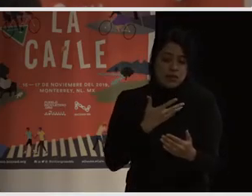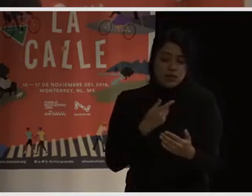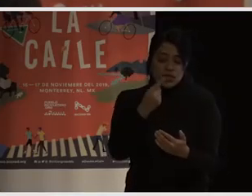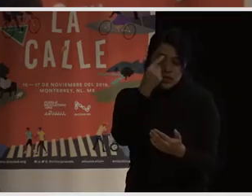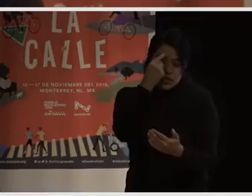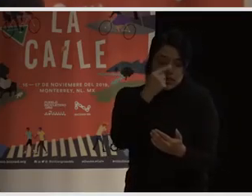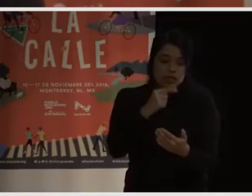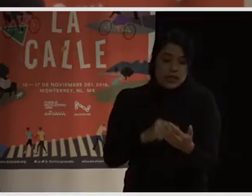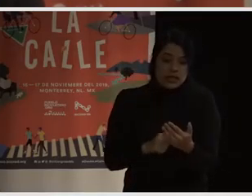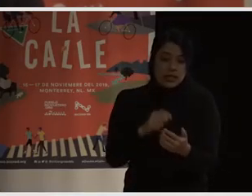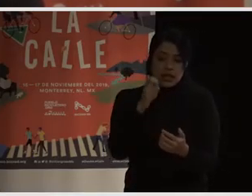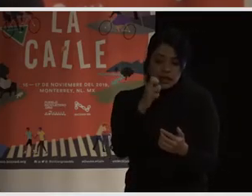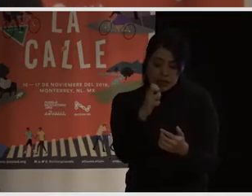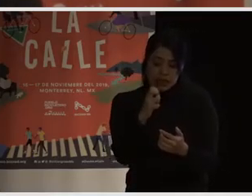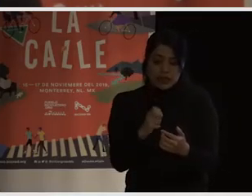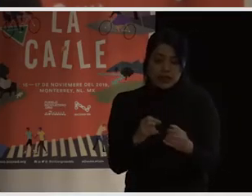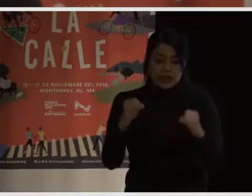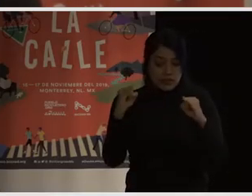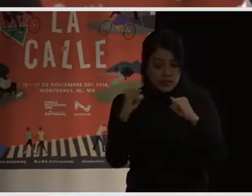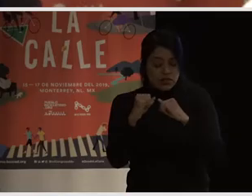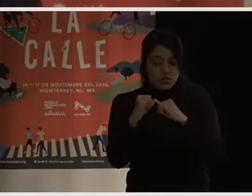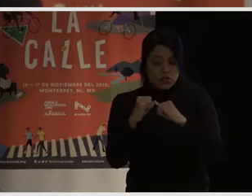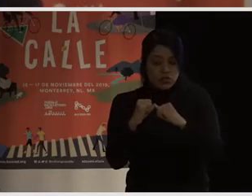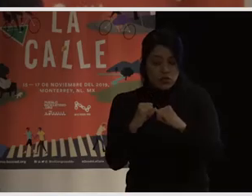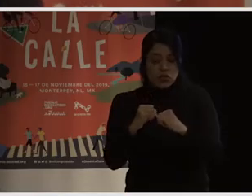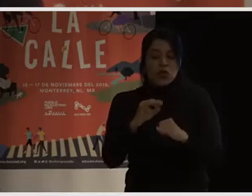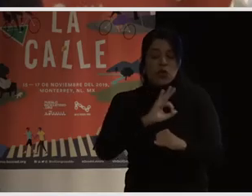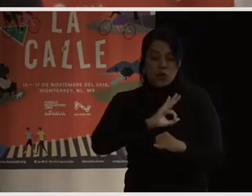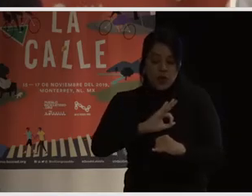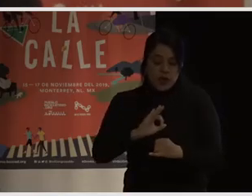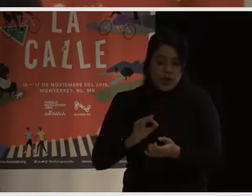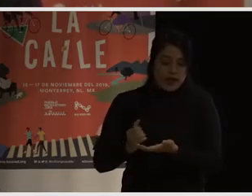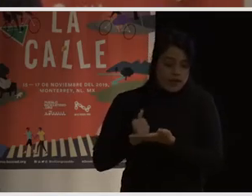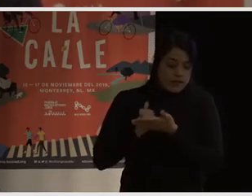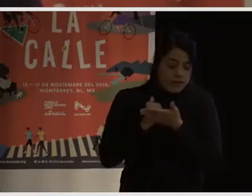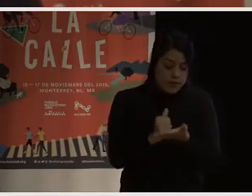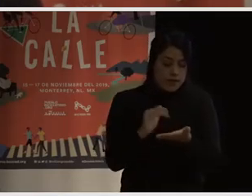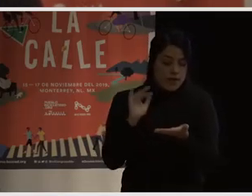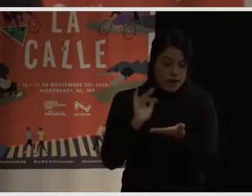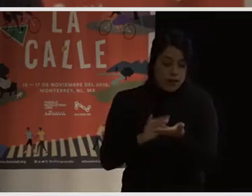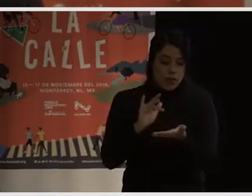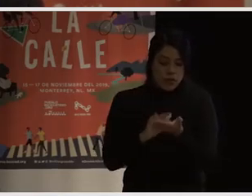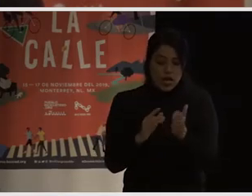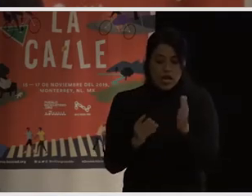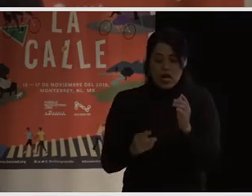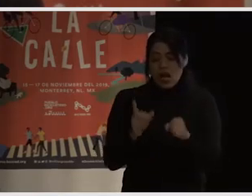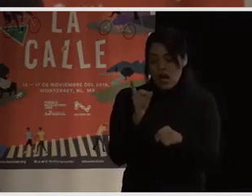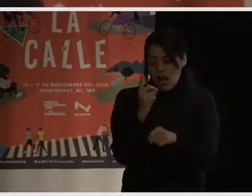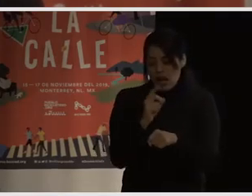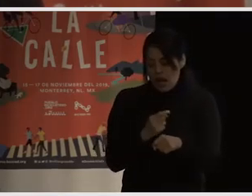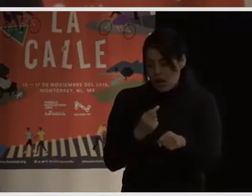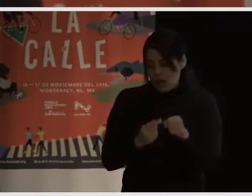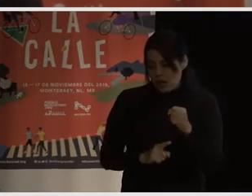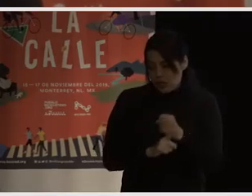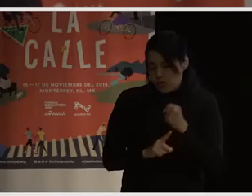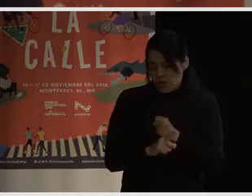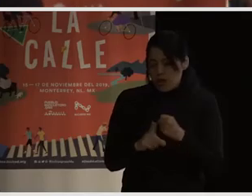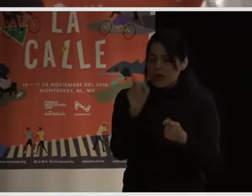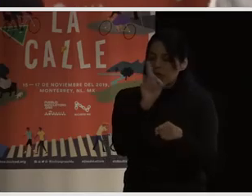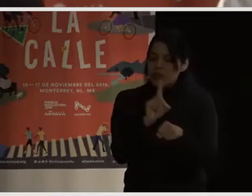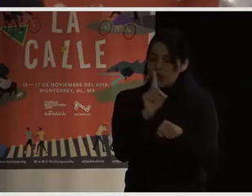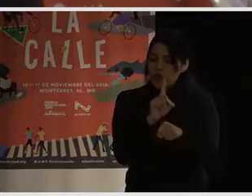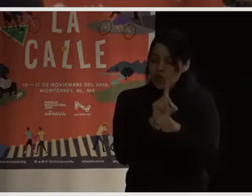este tipo de instituciones tienen algo que aportar a los problemas de día a día de la ciudadanía